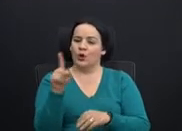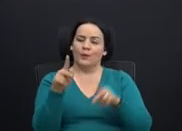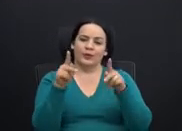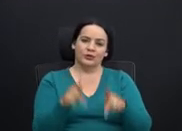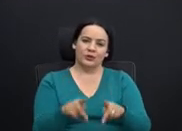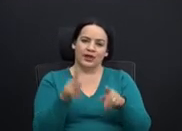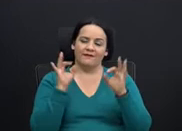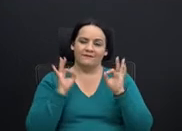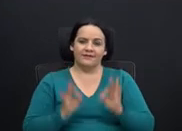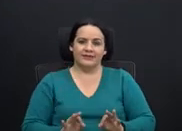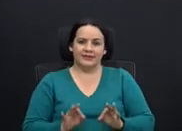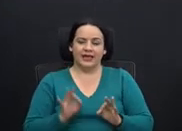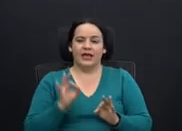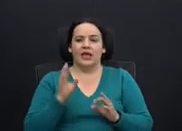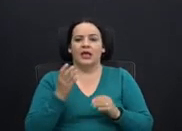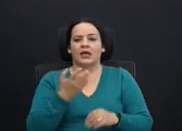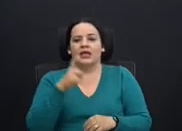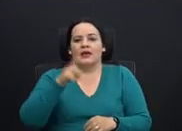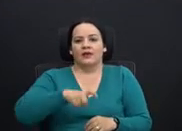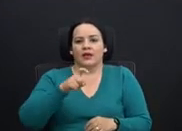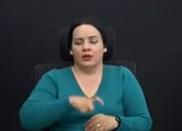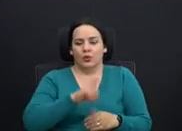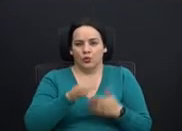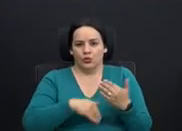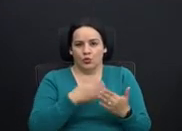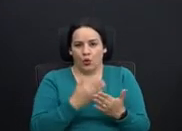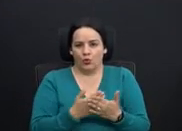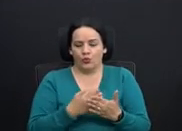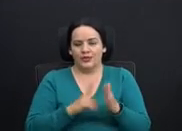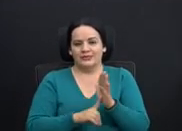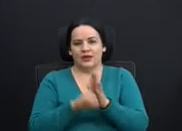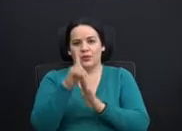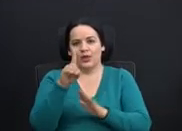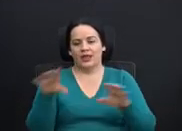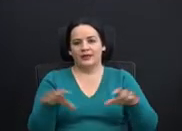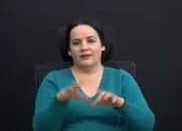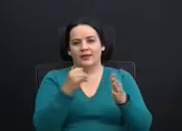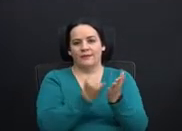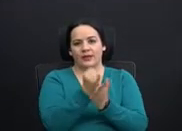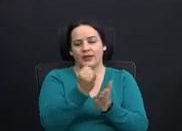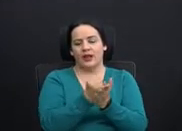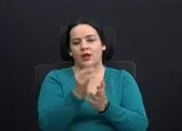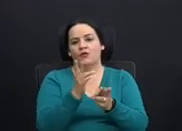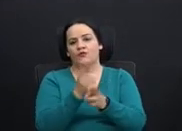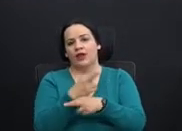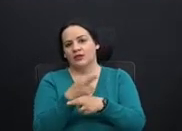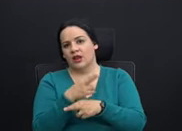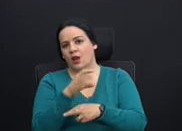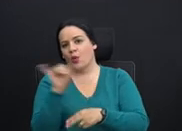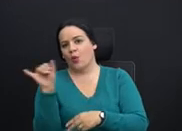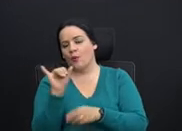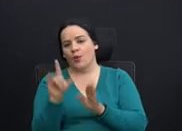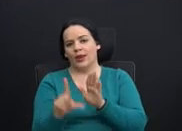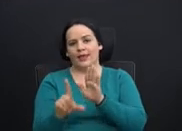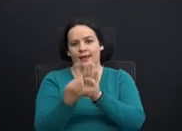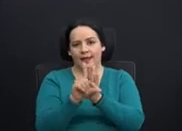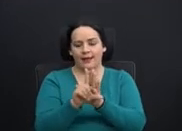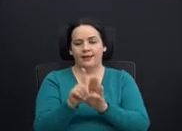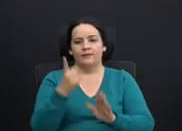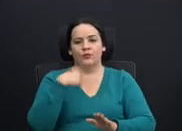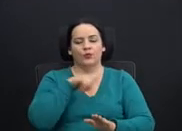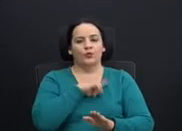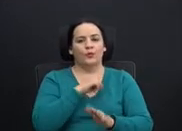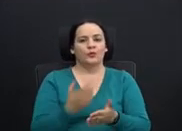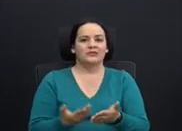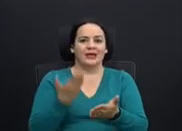físicas, lo que ha requerido todo un desarrollo de actividades de investigación, tanto registral como legal, y hemos llegado a determinar